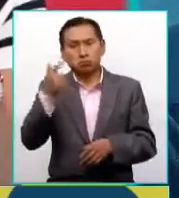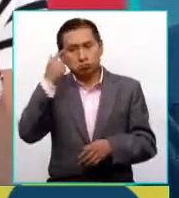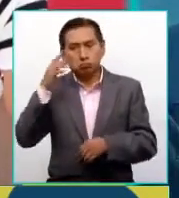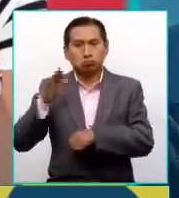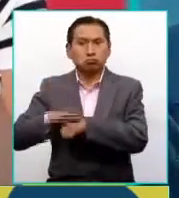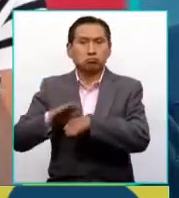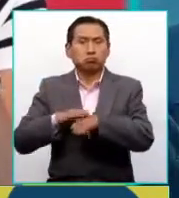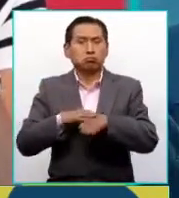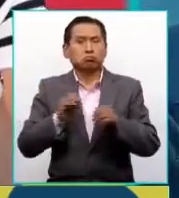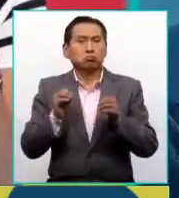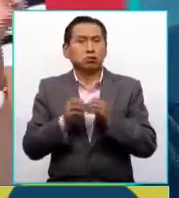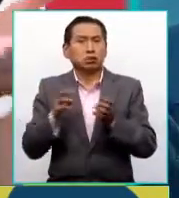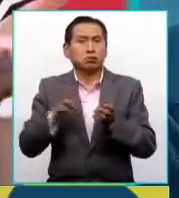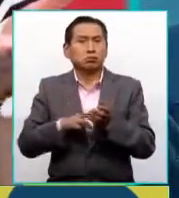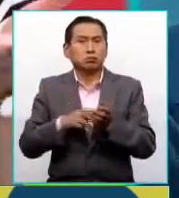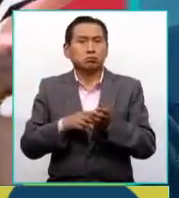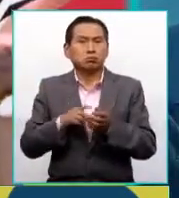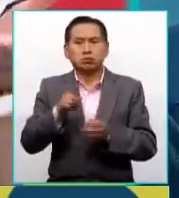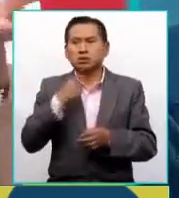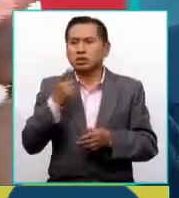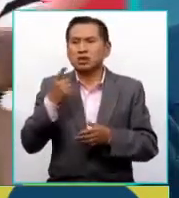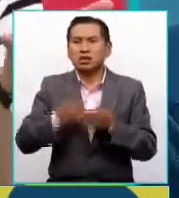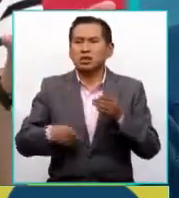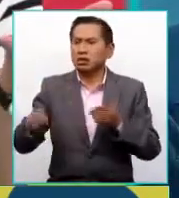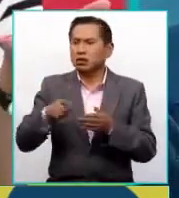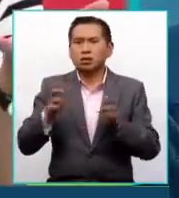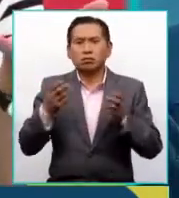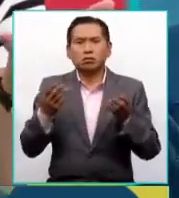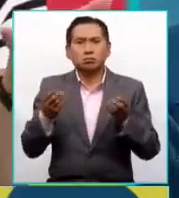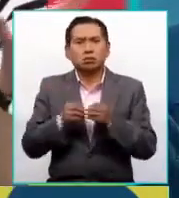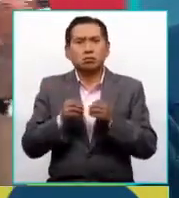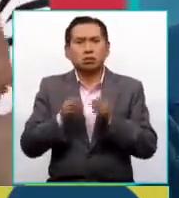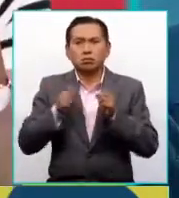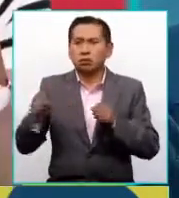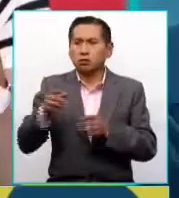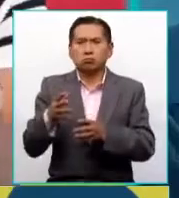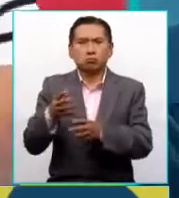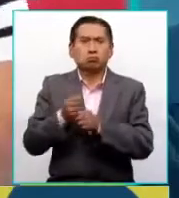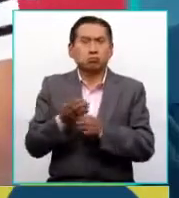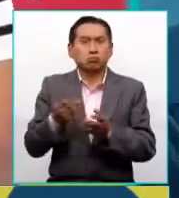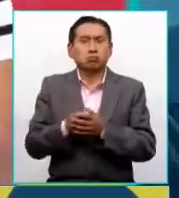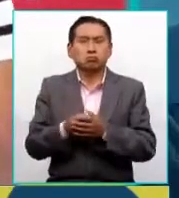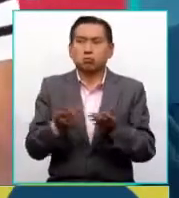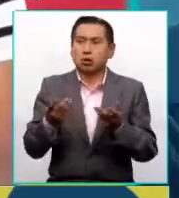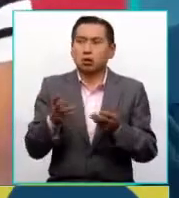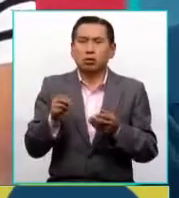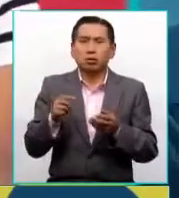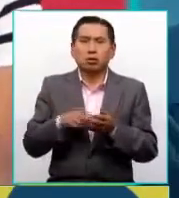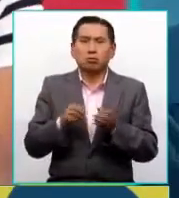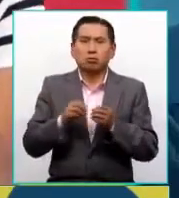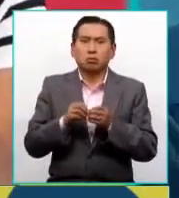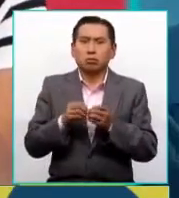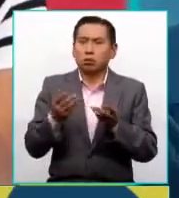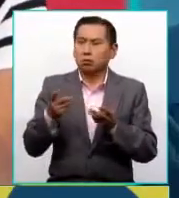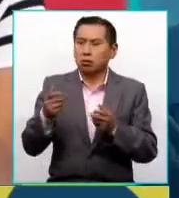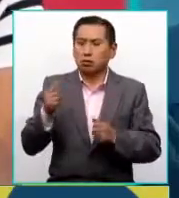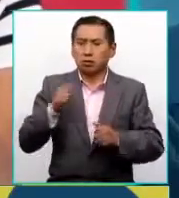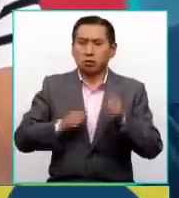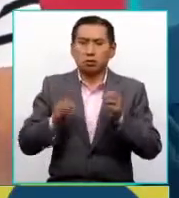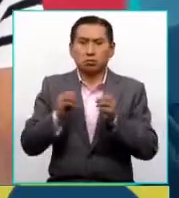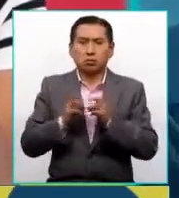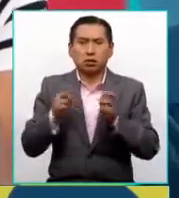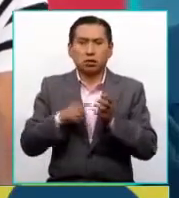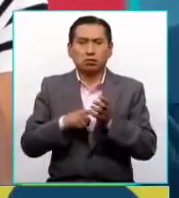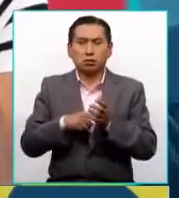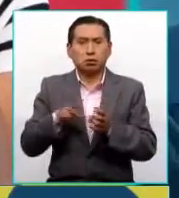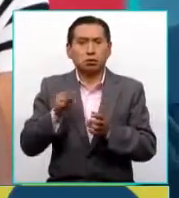recomendación, ¿qué les dirías tú que en cierta medida van a recibir? ¿No van a esperar, no van a recibir una obra teatral